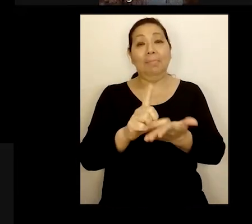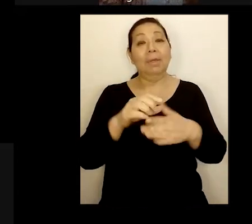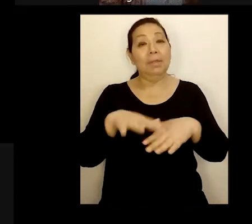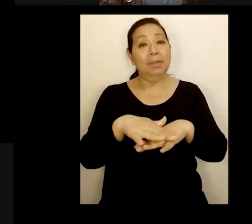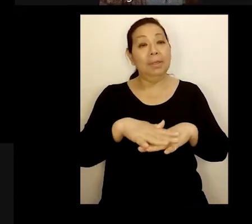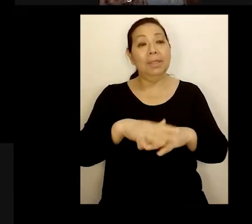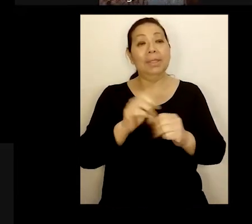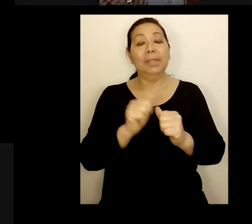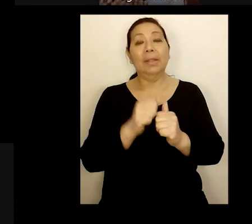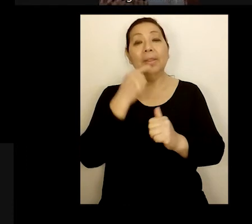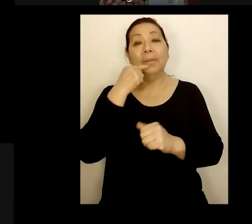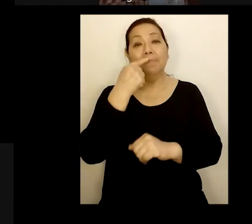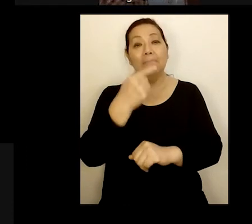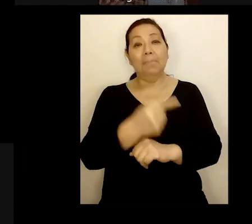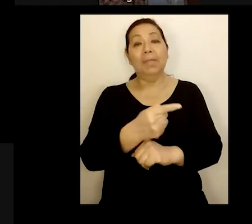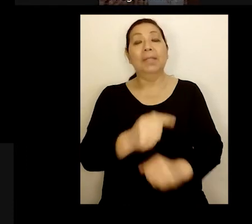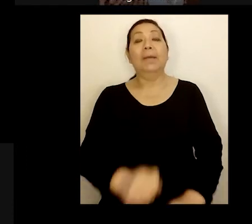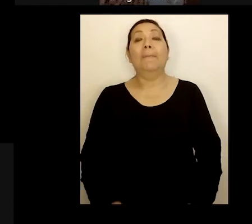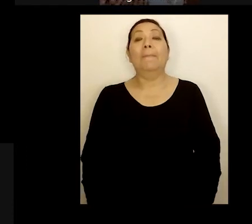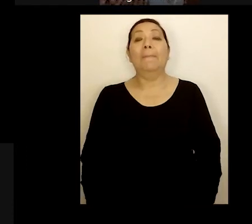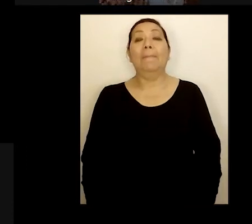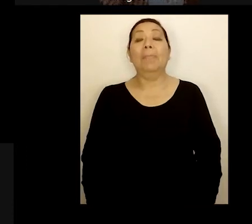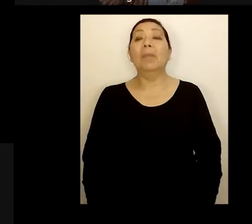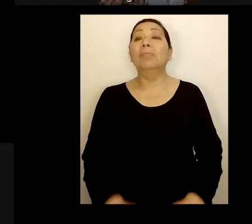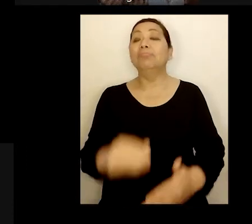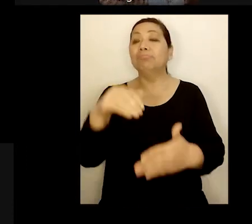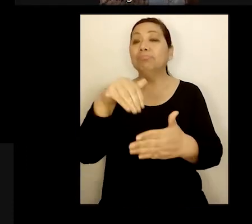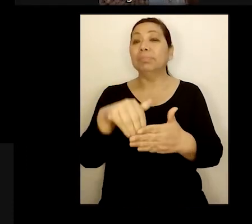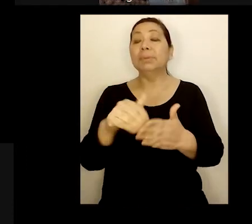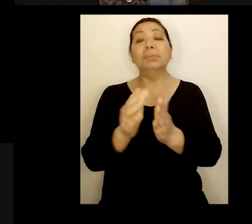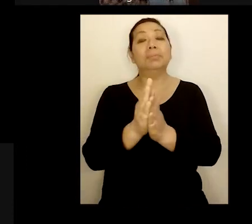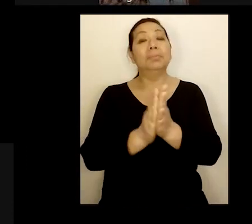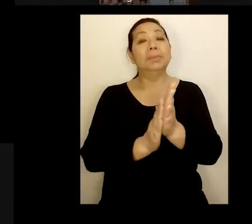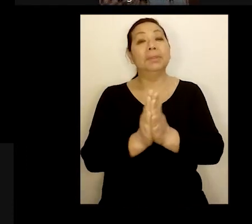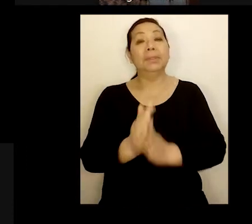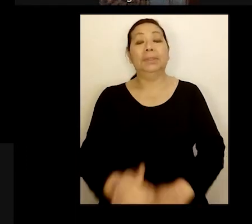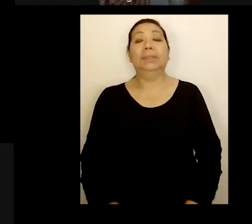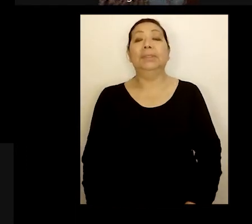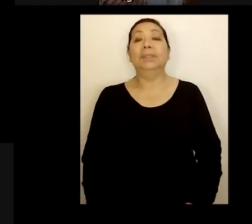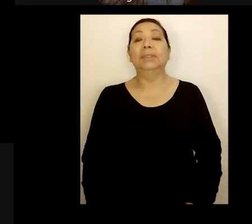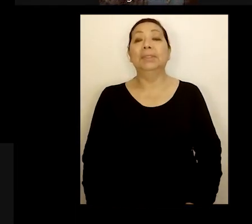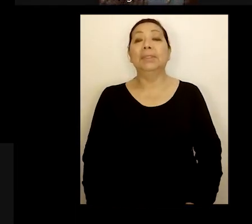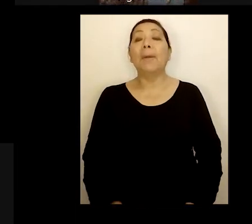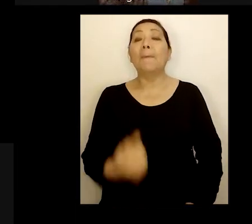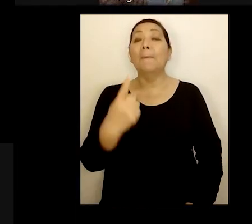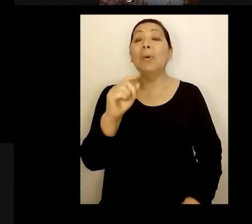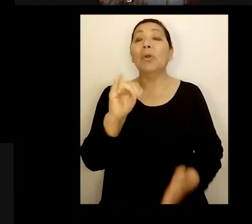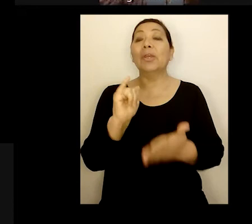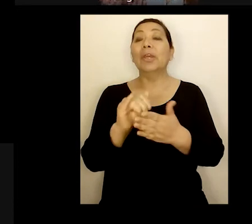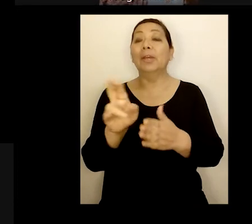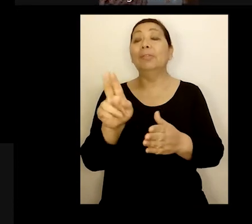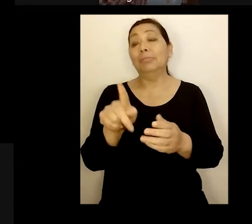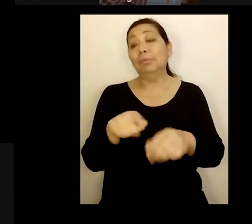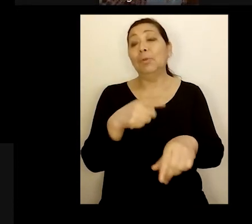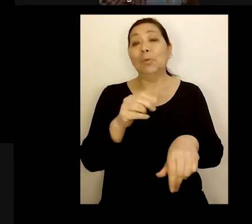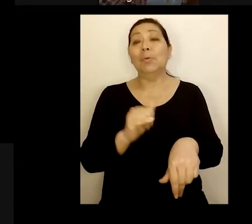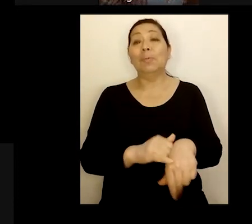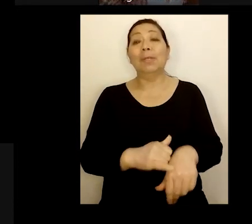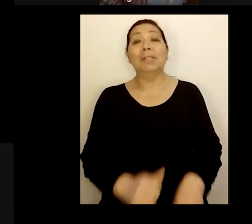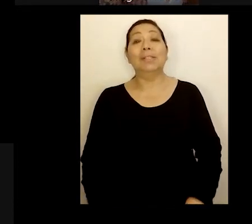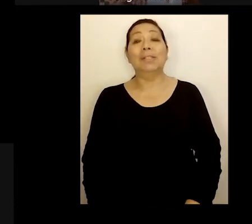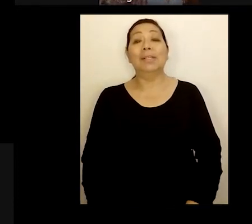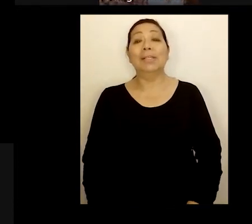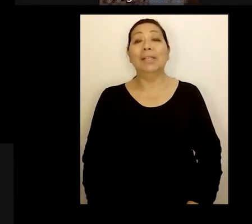plano improcedente la demanda de habeas corpus postulada por el beneficiario, demanda de habeas corpus que a su vez